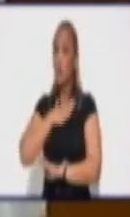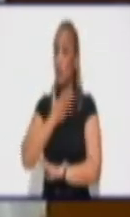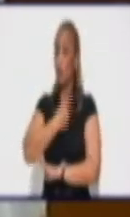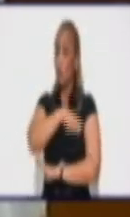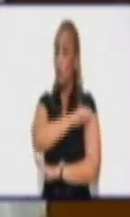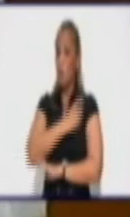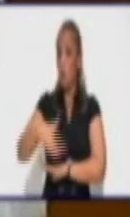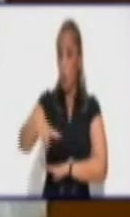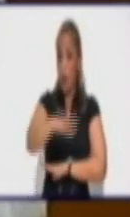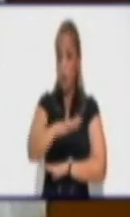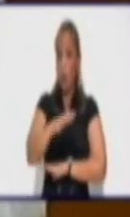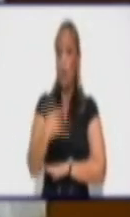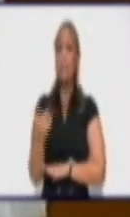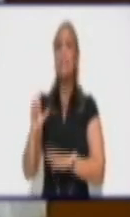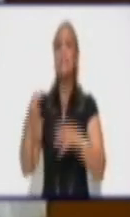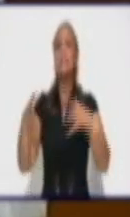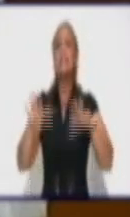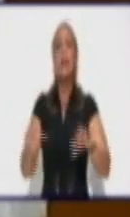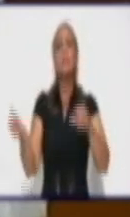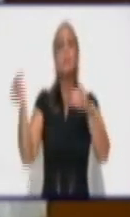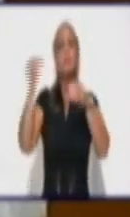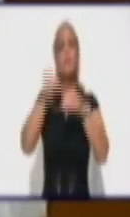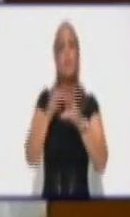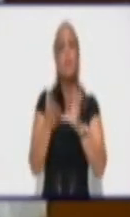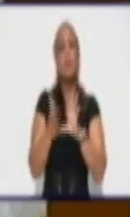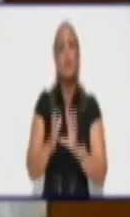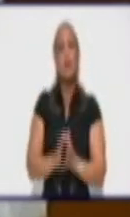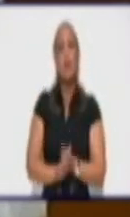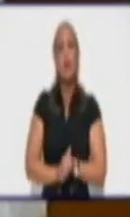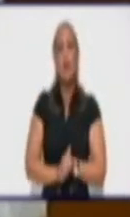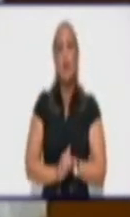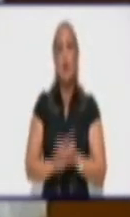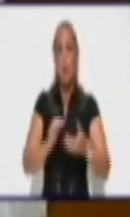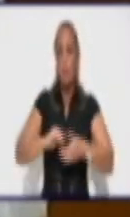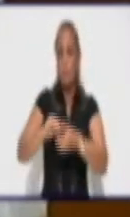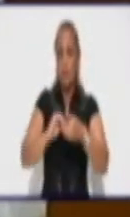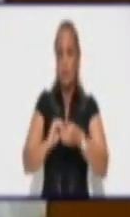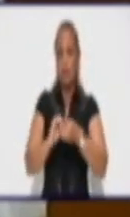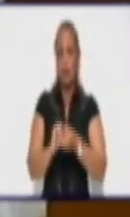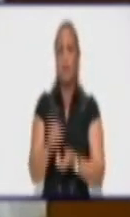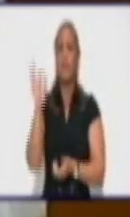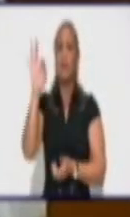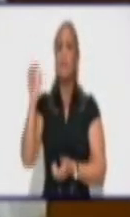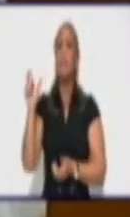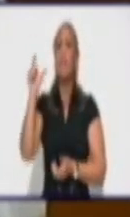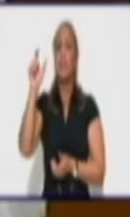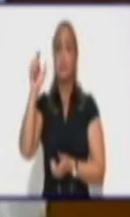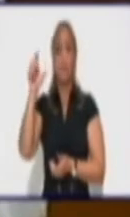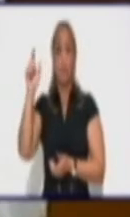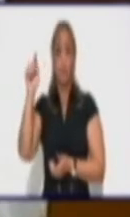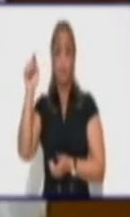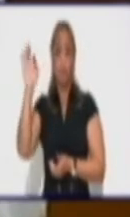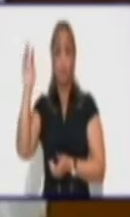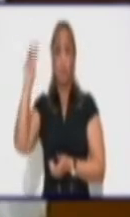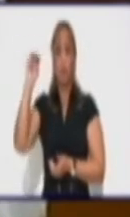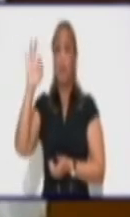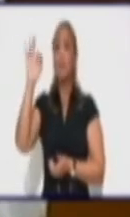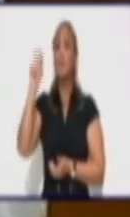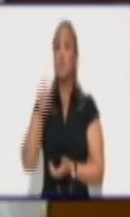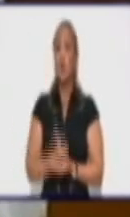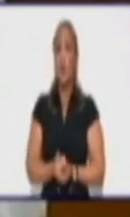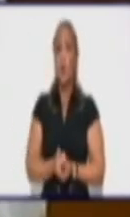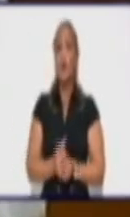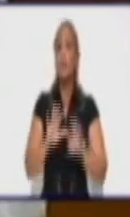ha dicho los compañeros de la comenta defensa de la revolución a comprar la federación que integra toda la fortaleza